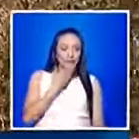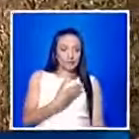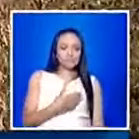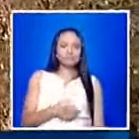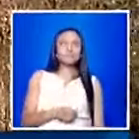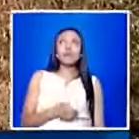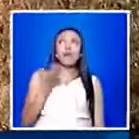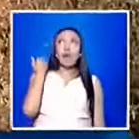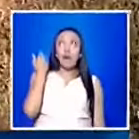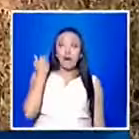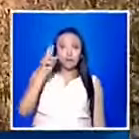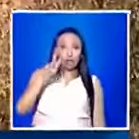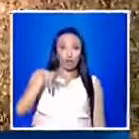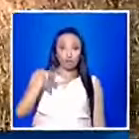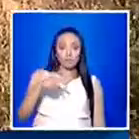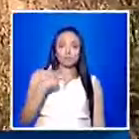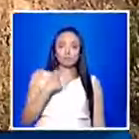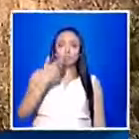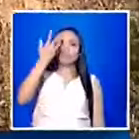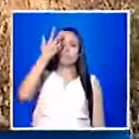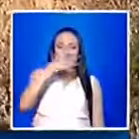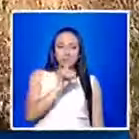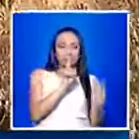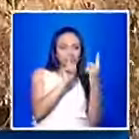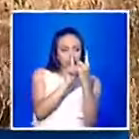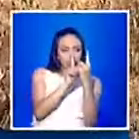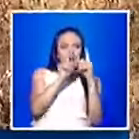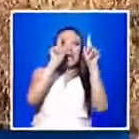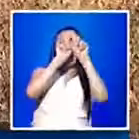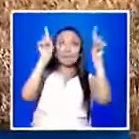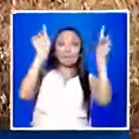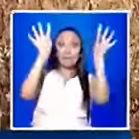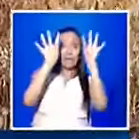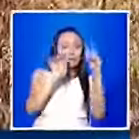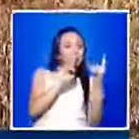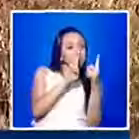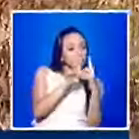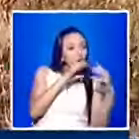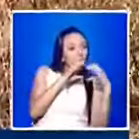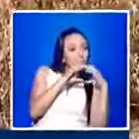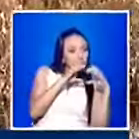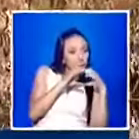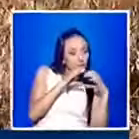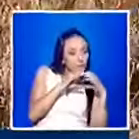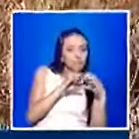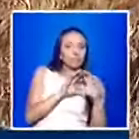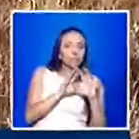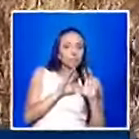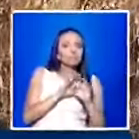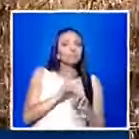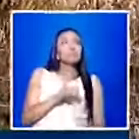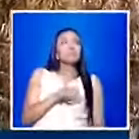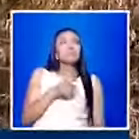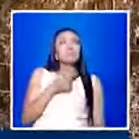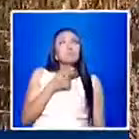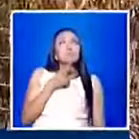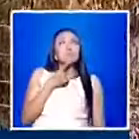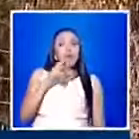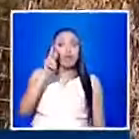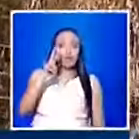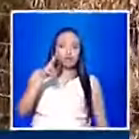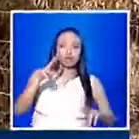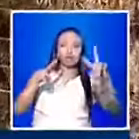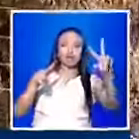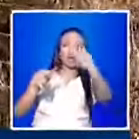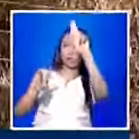hace 2 meses atrás nosotros ya tuvimos un acercamiento con la empresa eléctrica, los cuales vinieron y solamente botaron exactamente 2 ramas de aquí